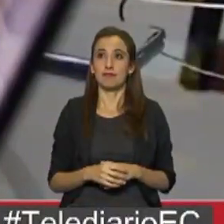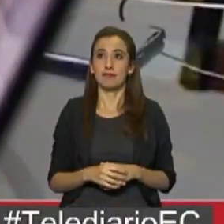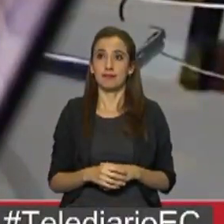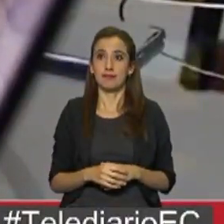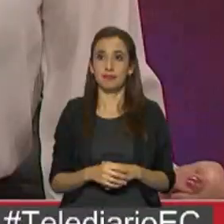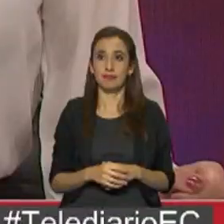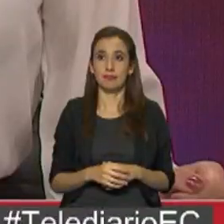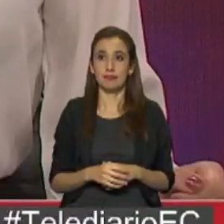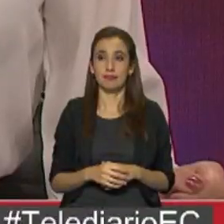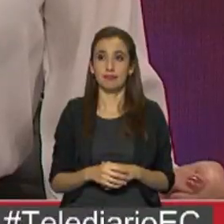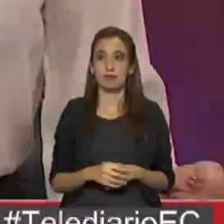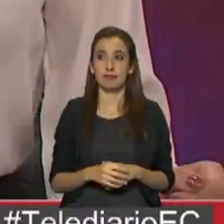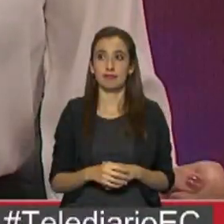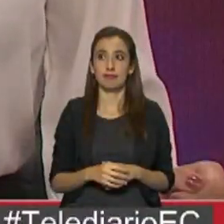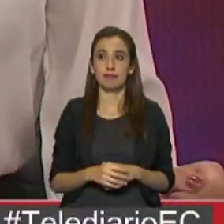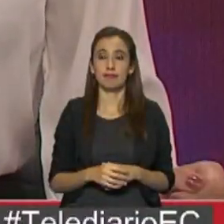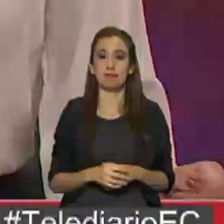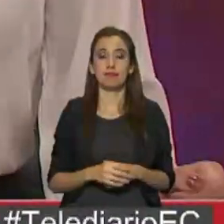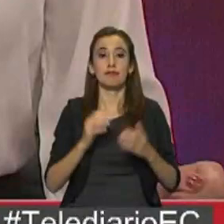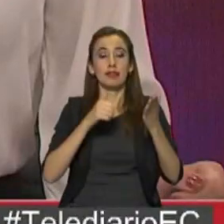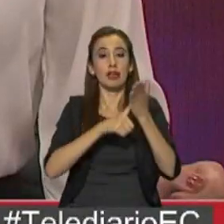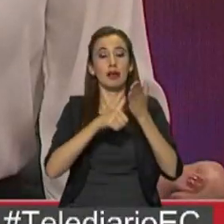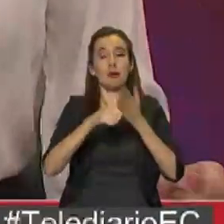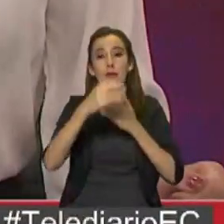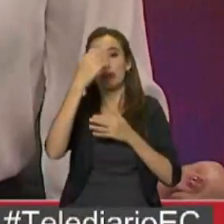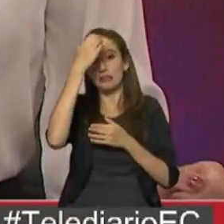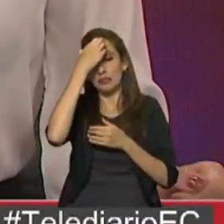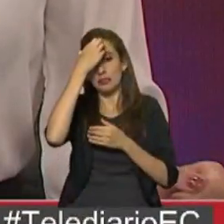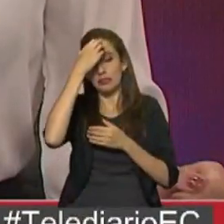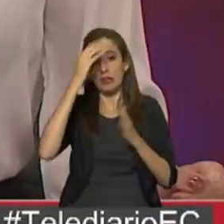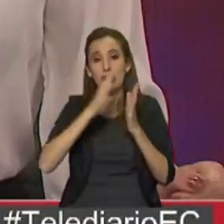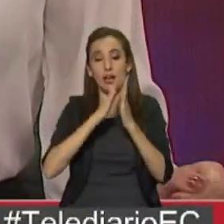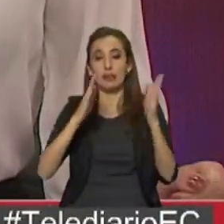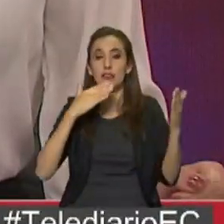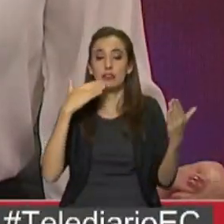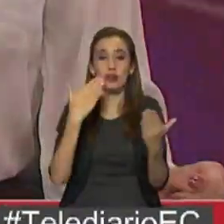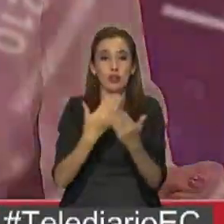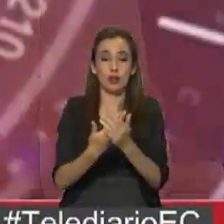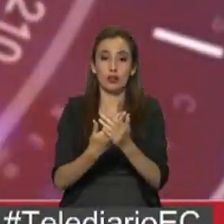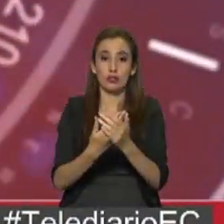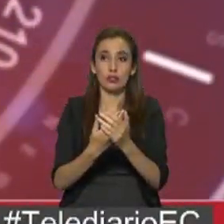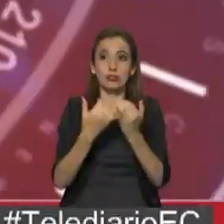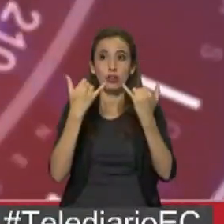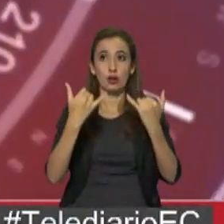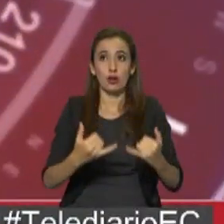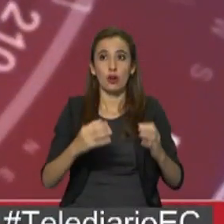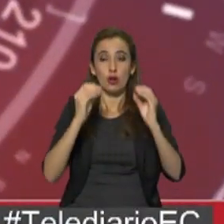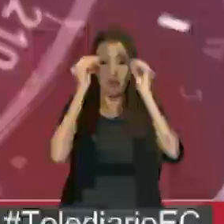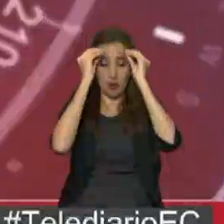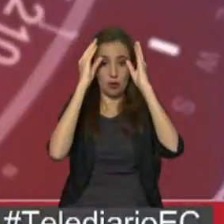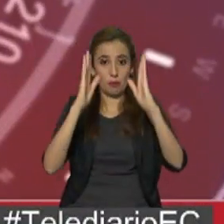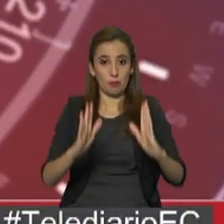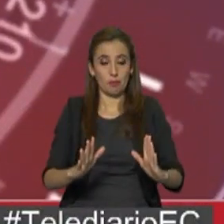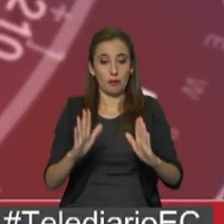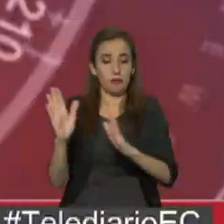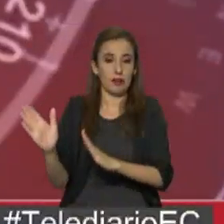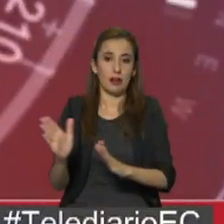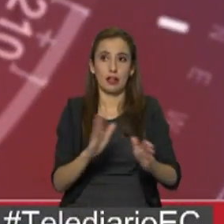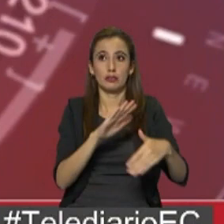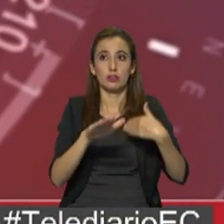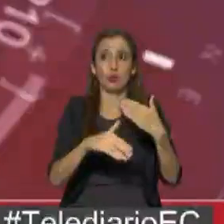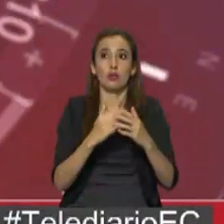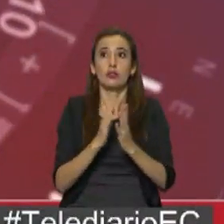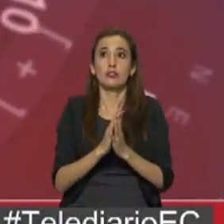públicos la ministra de educación con cerrar kramer agradeció a los docentes del país por su profesionalismo dedicación y solidaridad